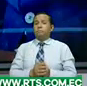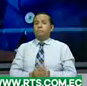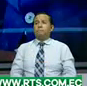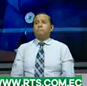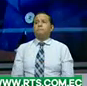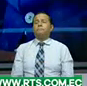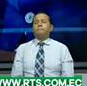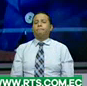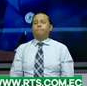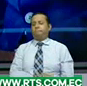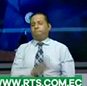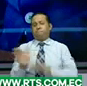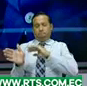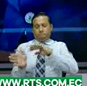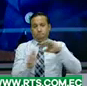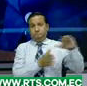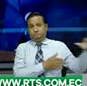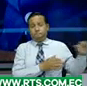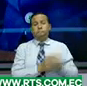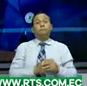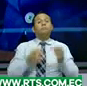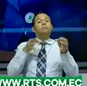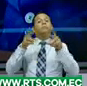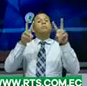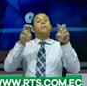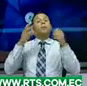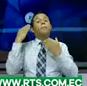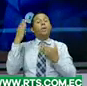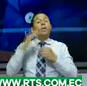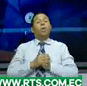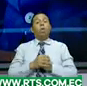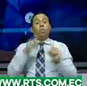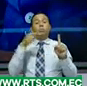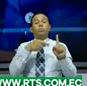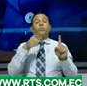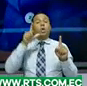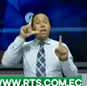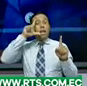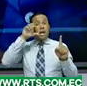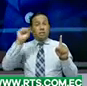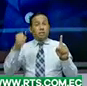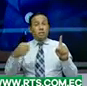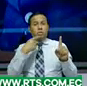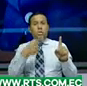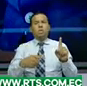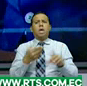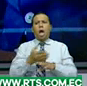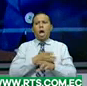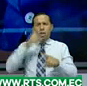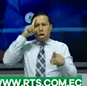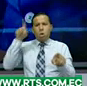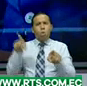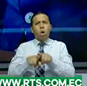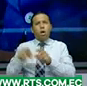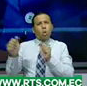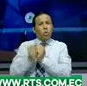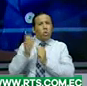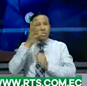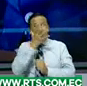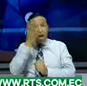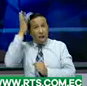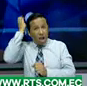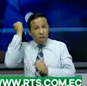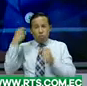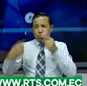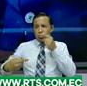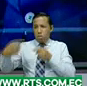Cambiamos de tema y les contamos que Guillermo Lasso asegura que no existe retroceso en el acuerdo que llegó con el también candidato Yacu Pérez. Según Lasso,